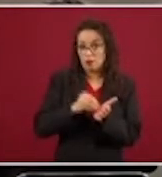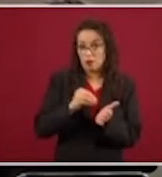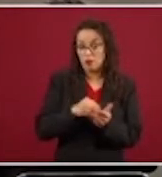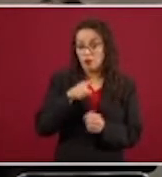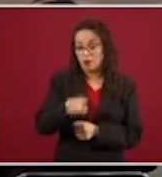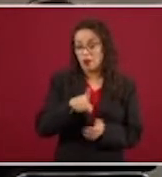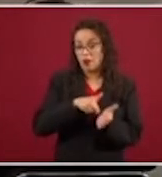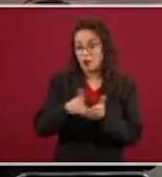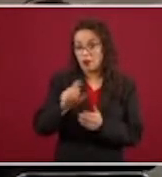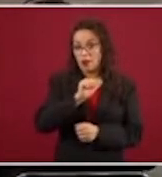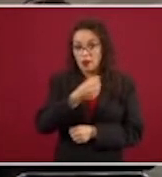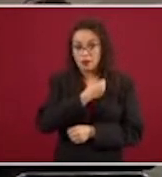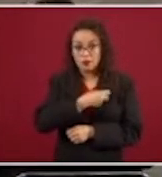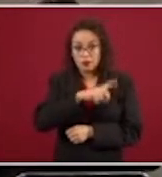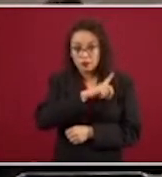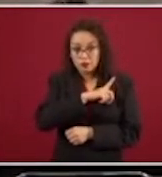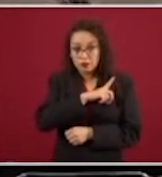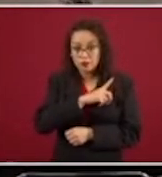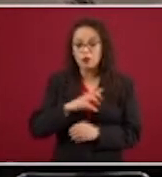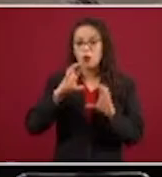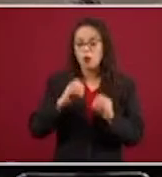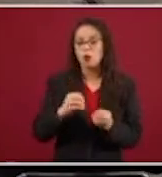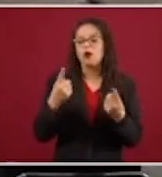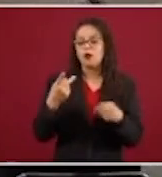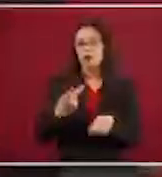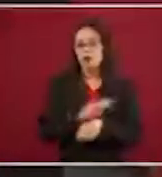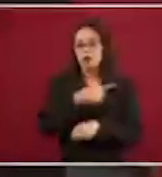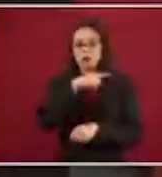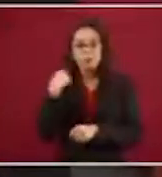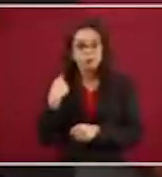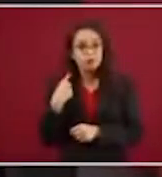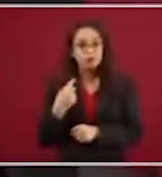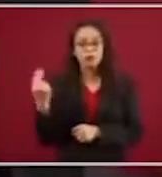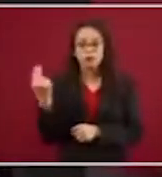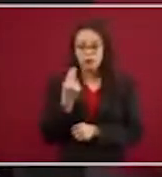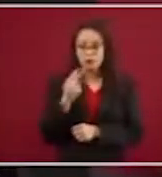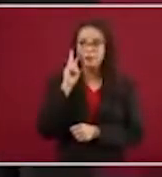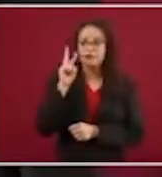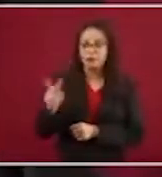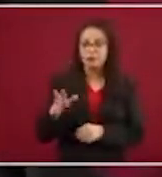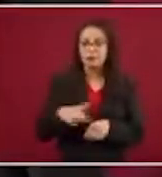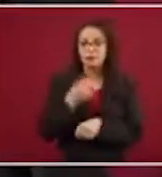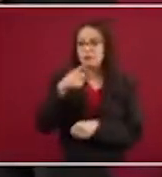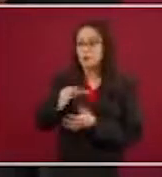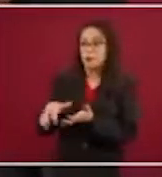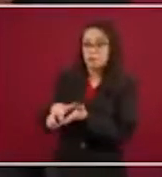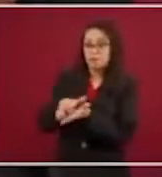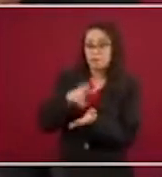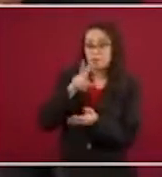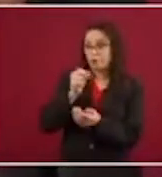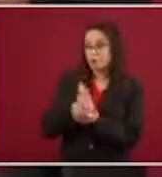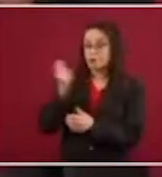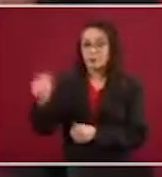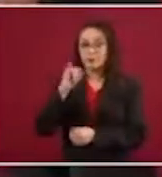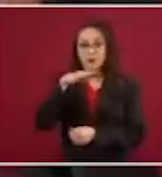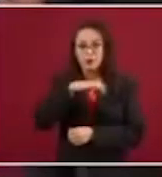actitud de querer, entre comillas, ahorrarse las cuotas del IMSS, significa dejarlos sin atención médica en un